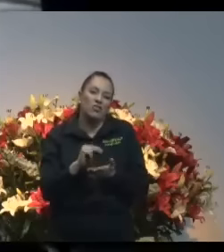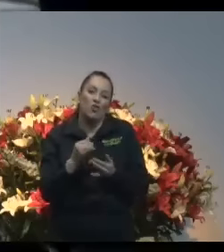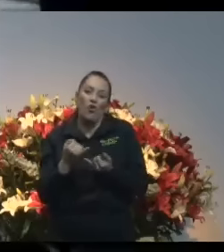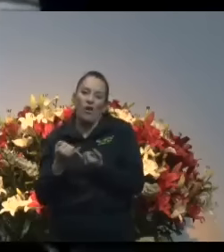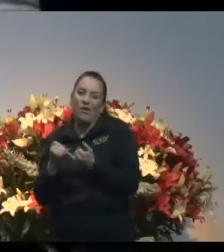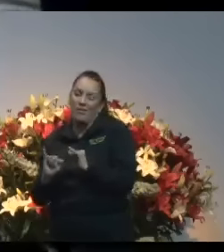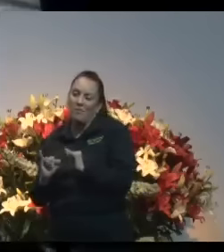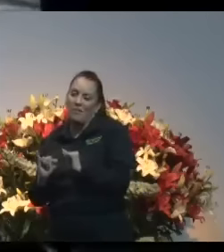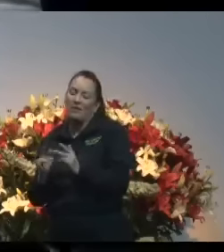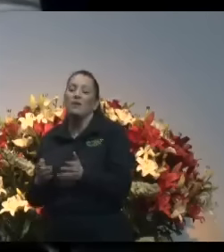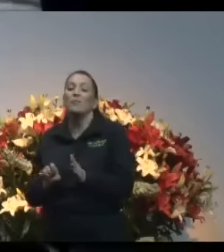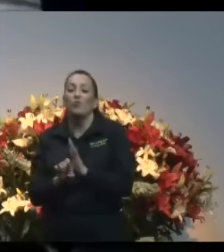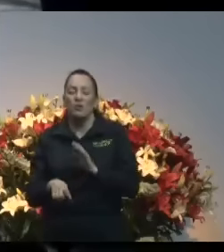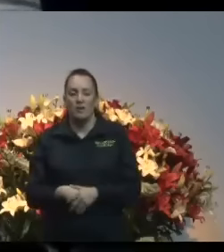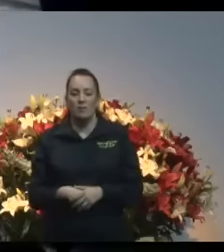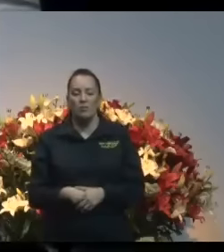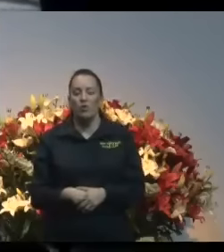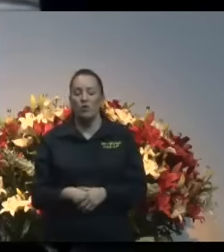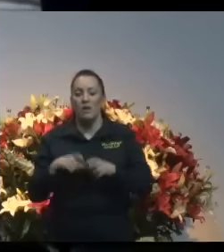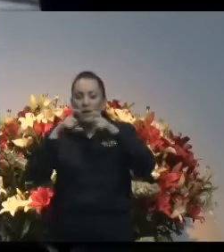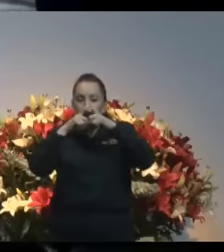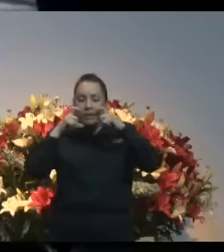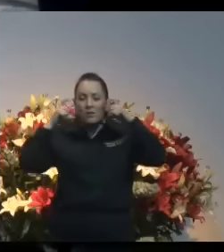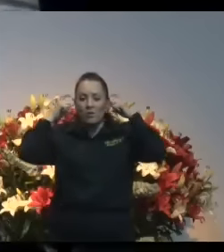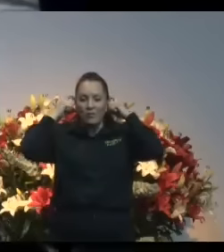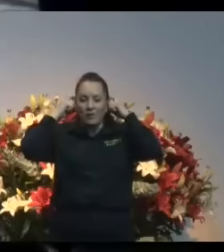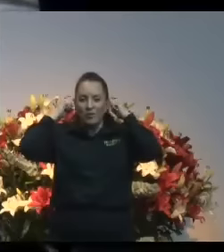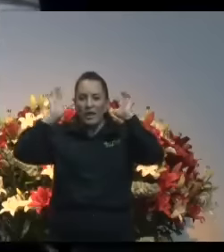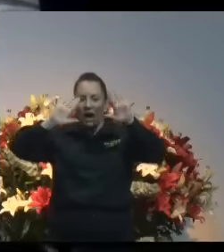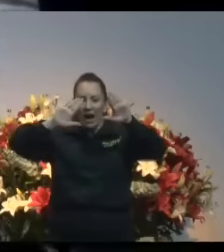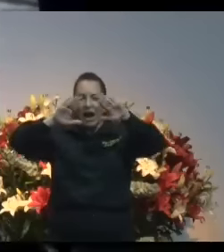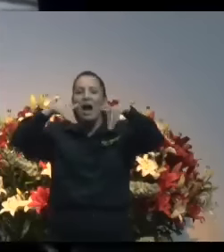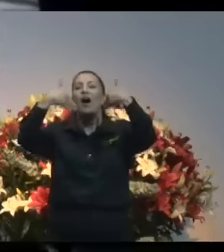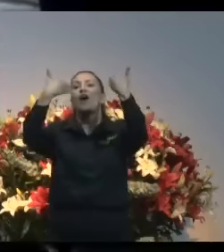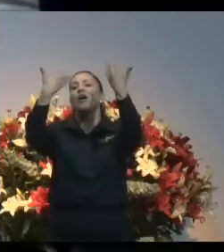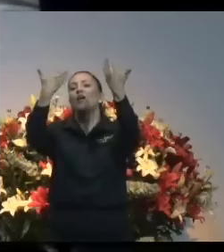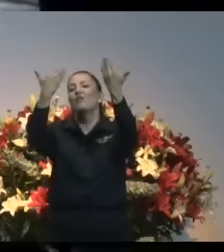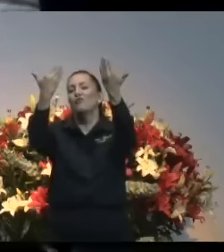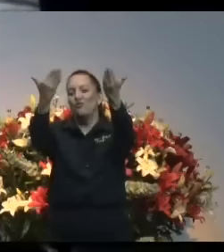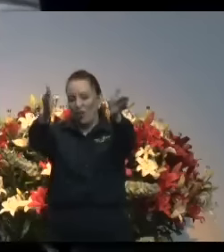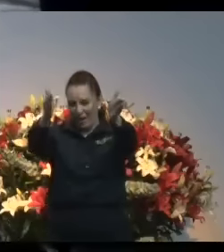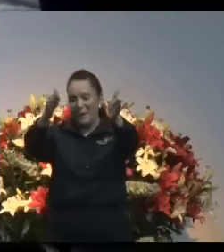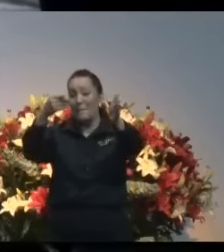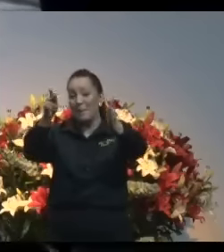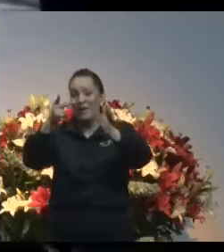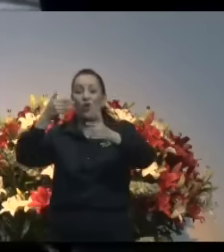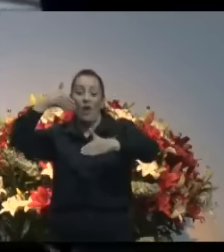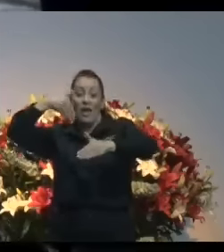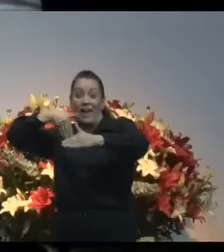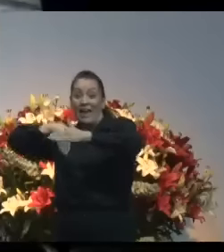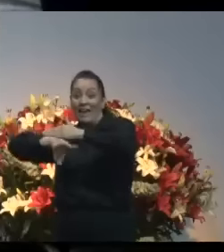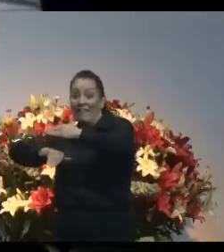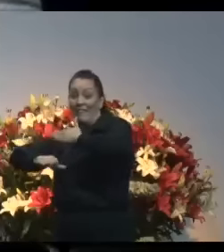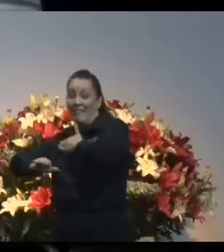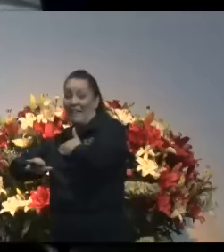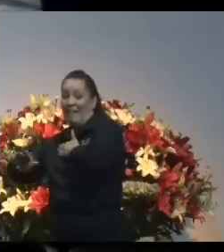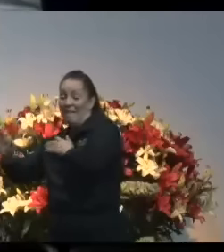como por ejemplo usar el cubreboca afuera de Palacio Nacional. Cuando iba entrando se lo